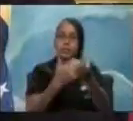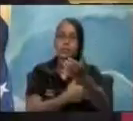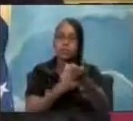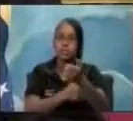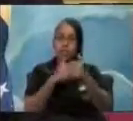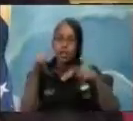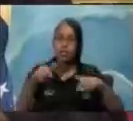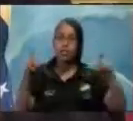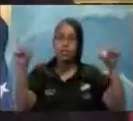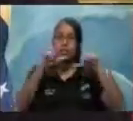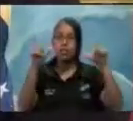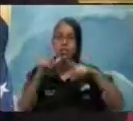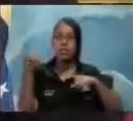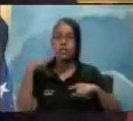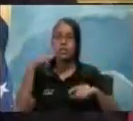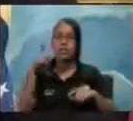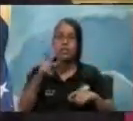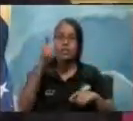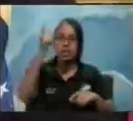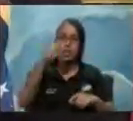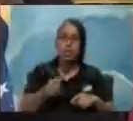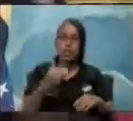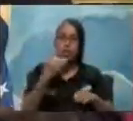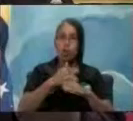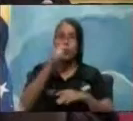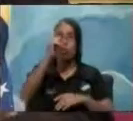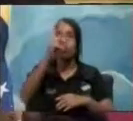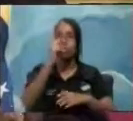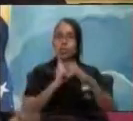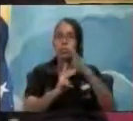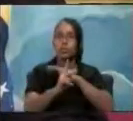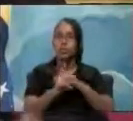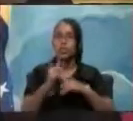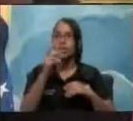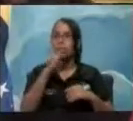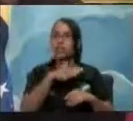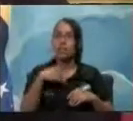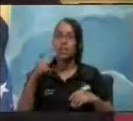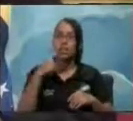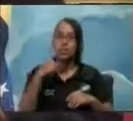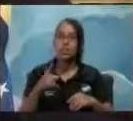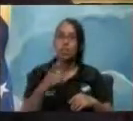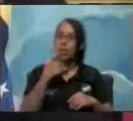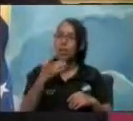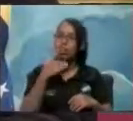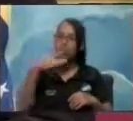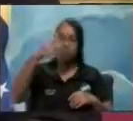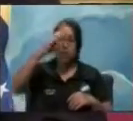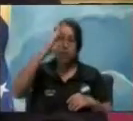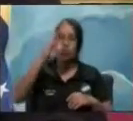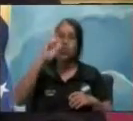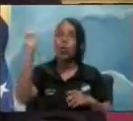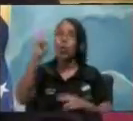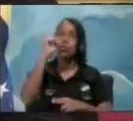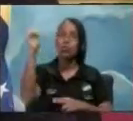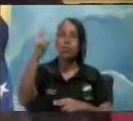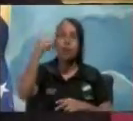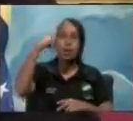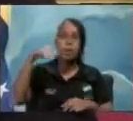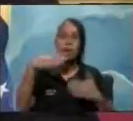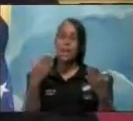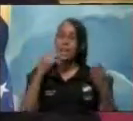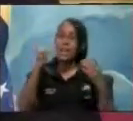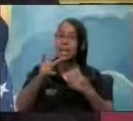estos matutinos vienen siendo como un profeta. Quiere decir, un instrumento que Dios utilizaba para que